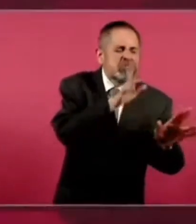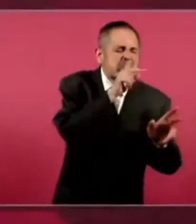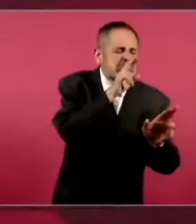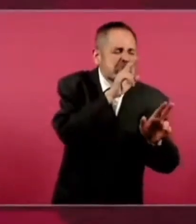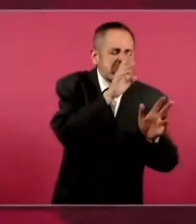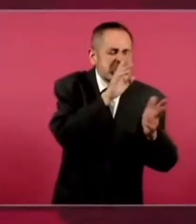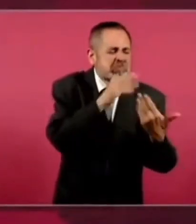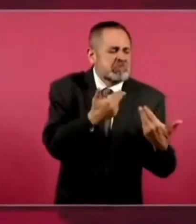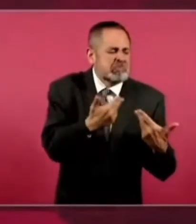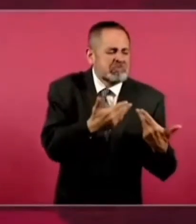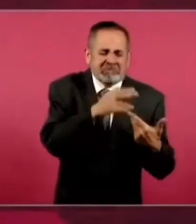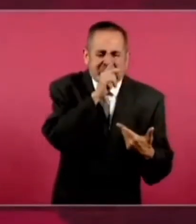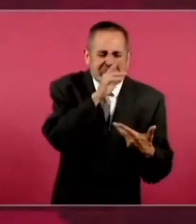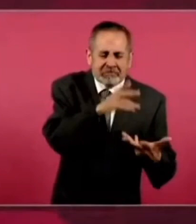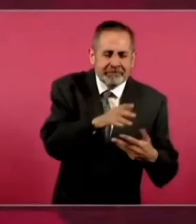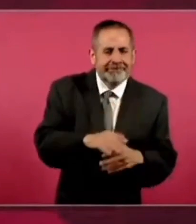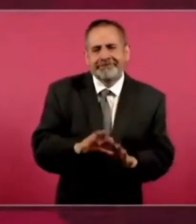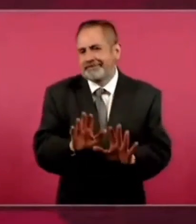preocupes,